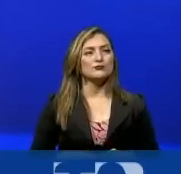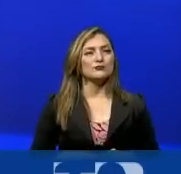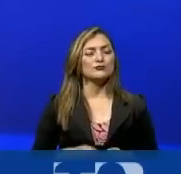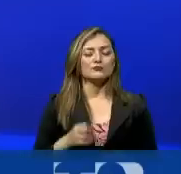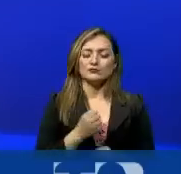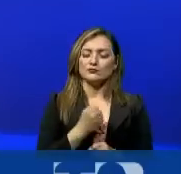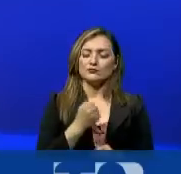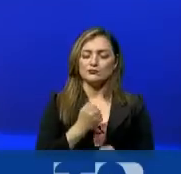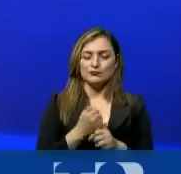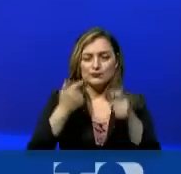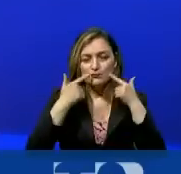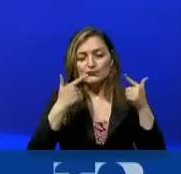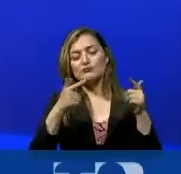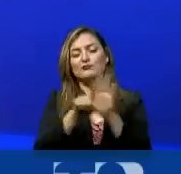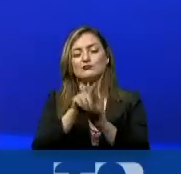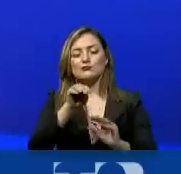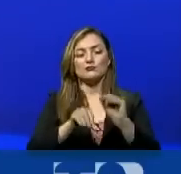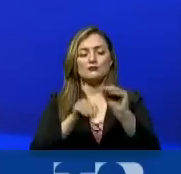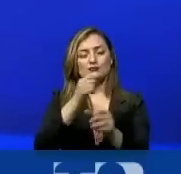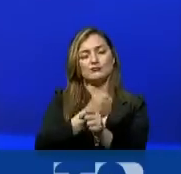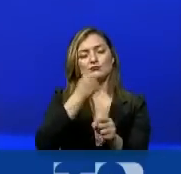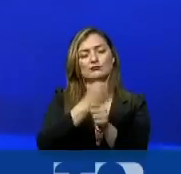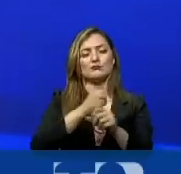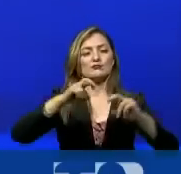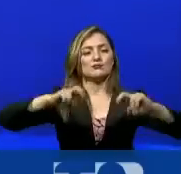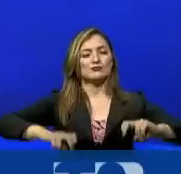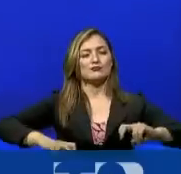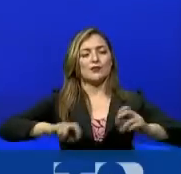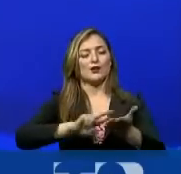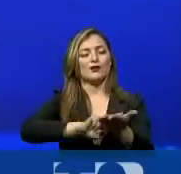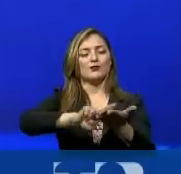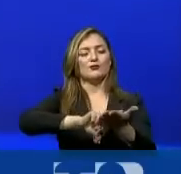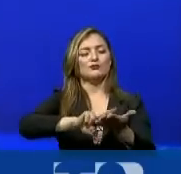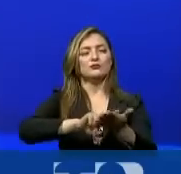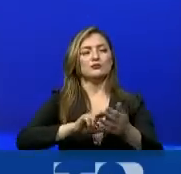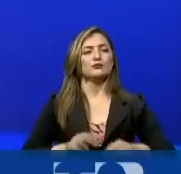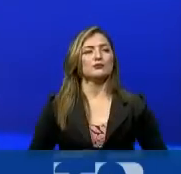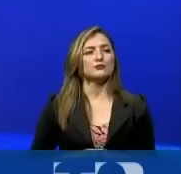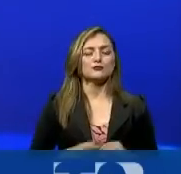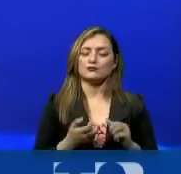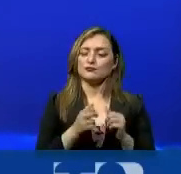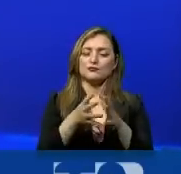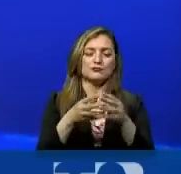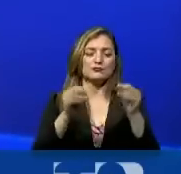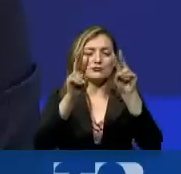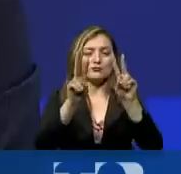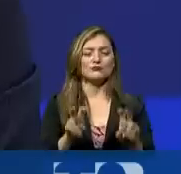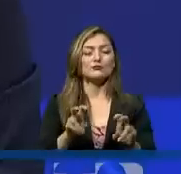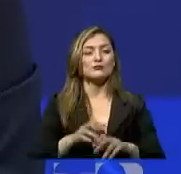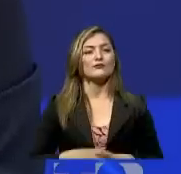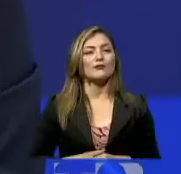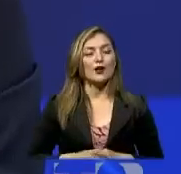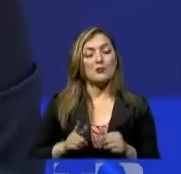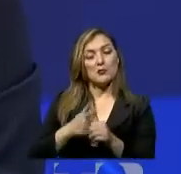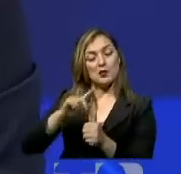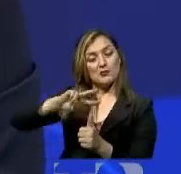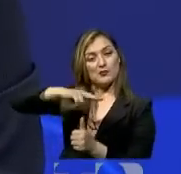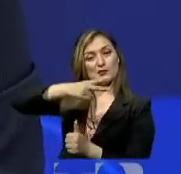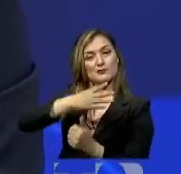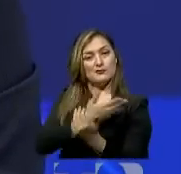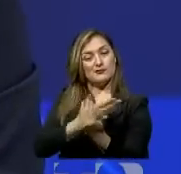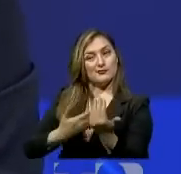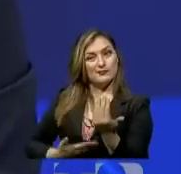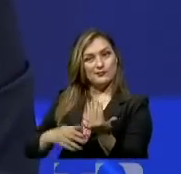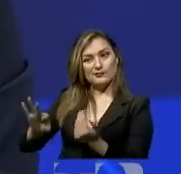hacerlo trabajando, legislando y fiscalizando, y para ello hay que sentarse a trabajar, hay que sentarse a sesionar y hay que sentarse a resolver los temas. Hay que elegir primer